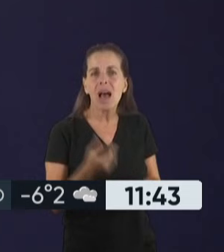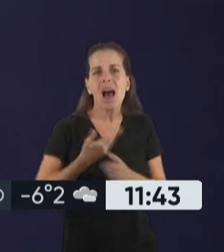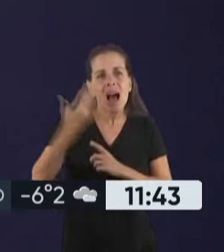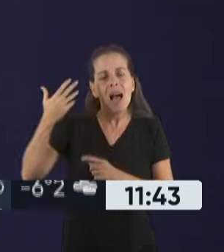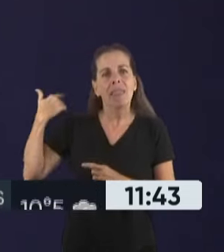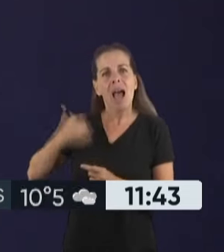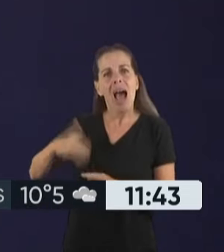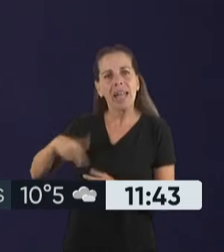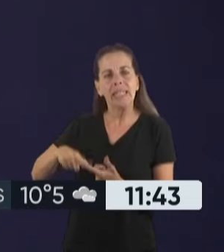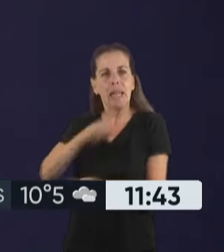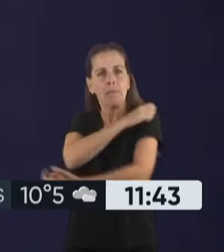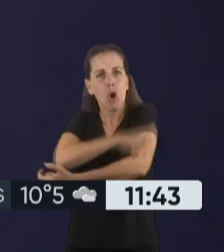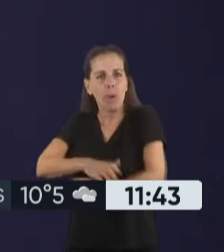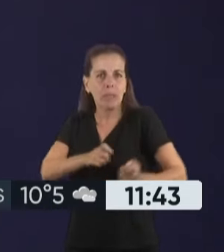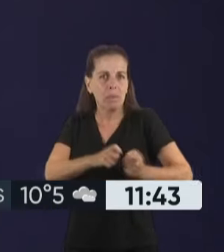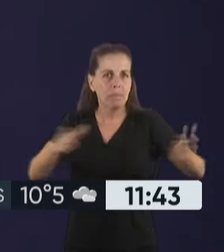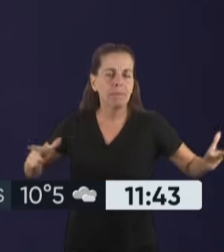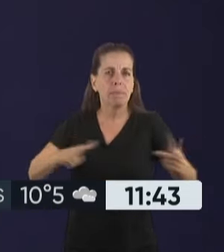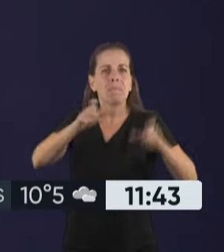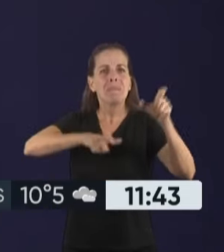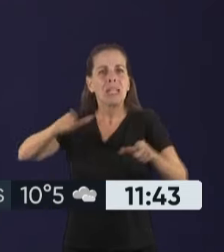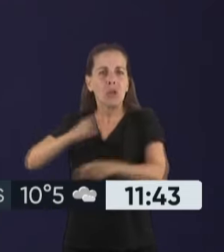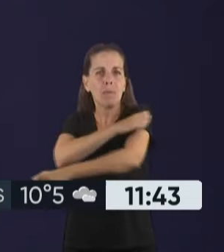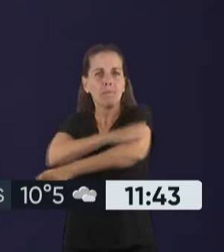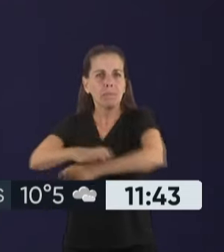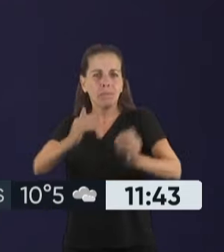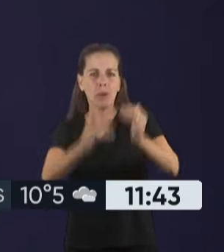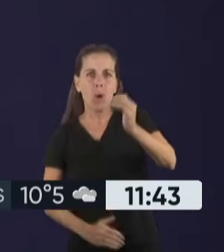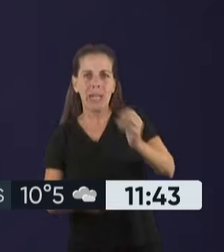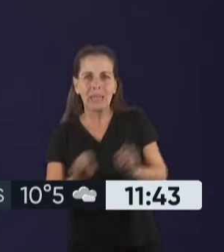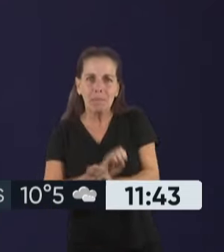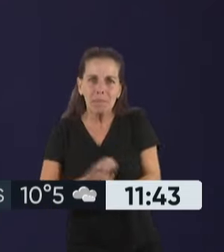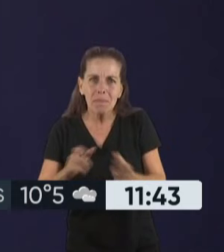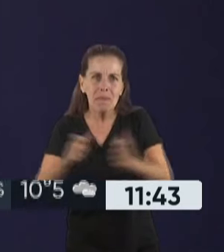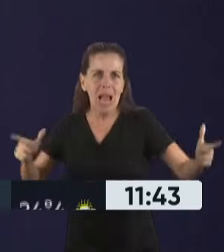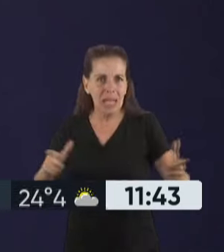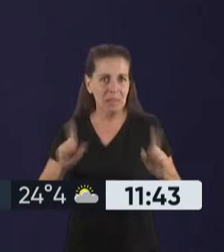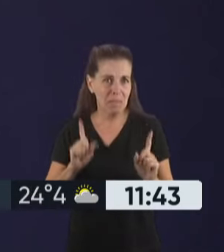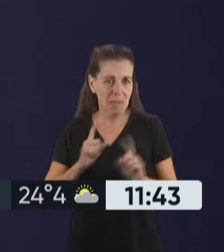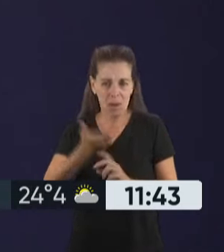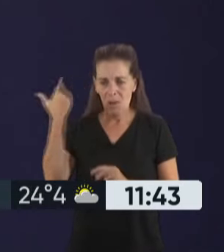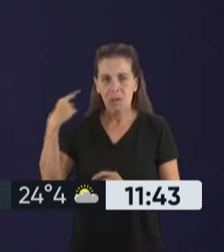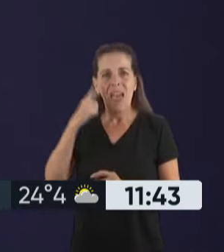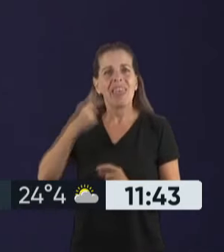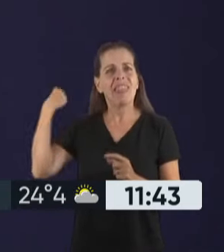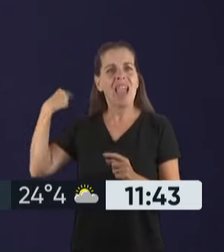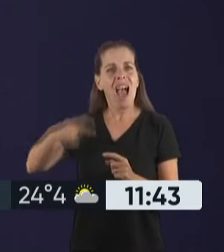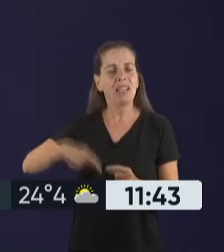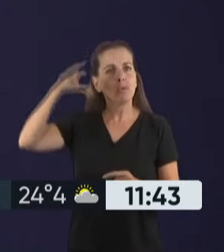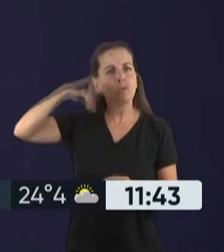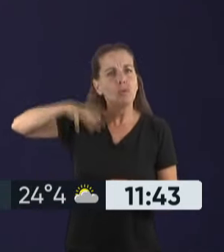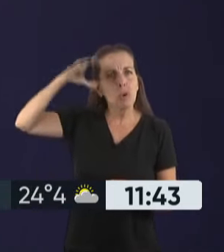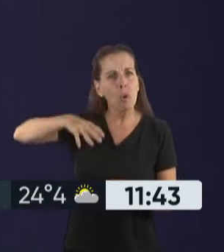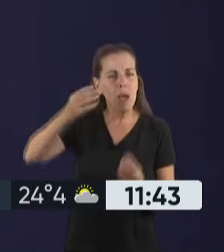los pobres iba multiplicando los indigentes lo vimos con la con las lluvias de estos días no lugares